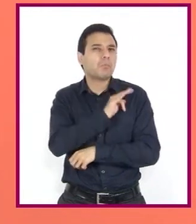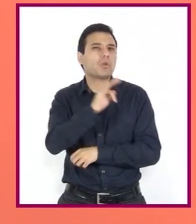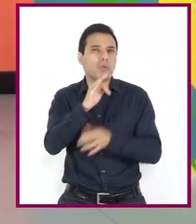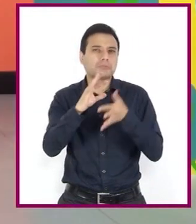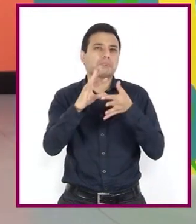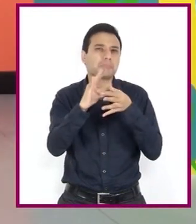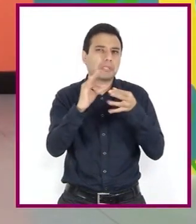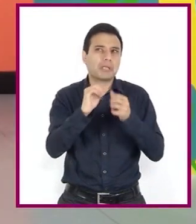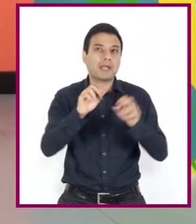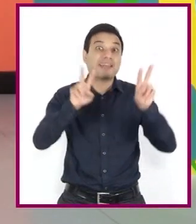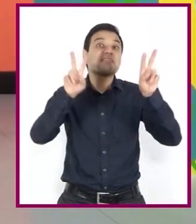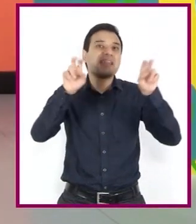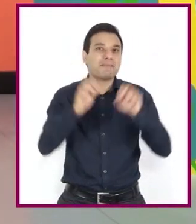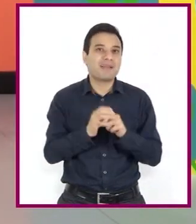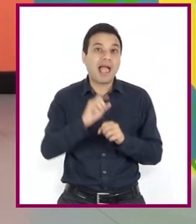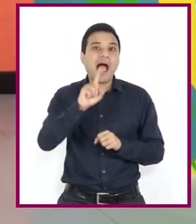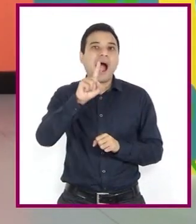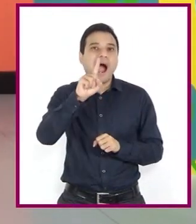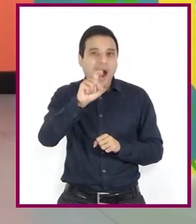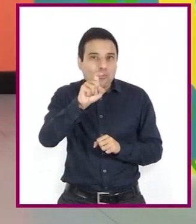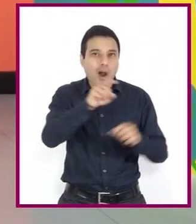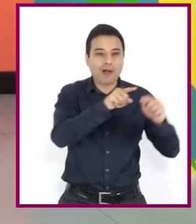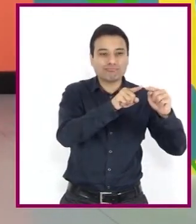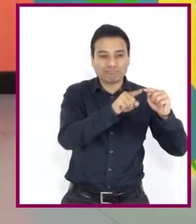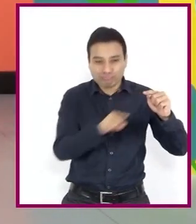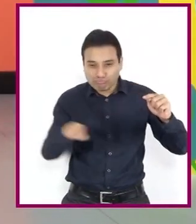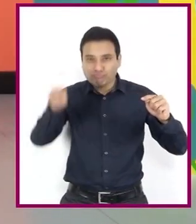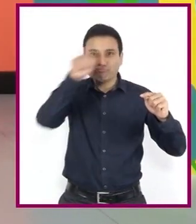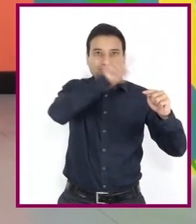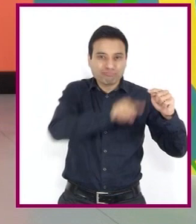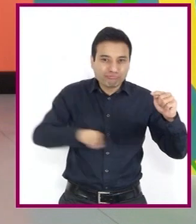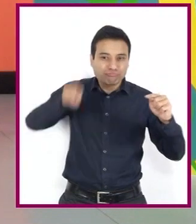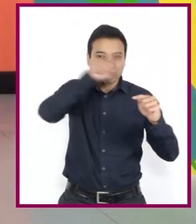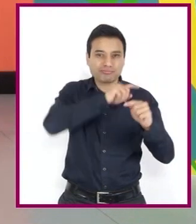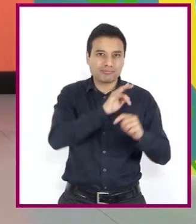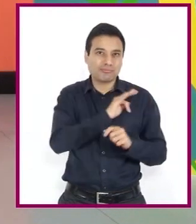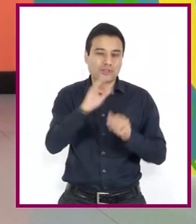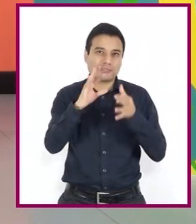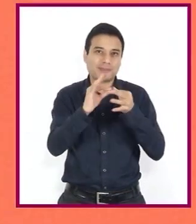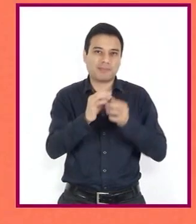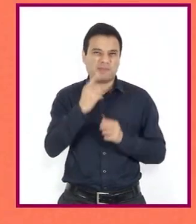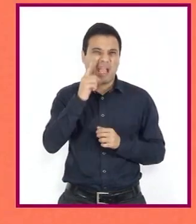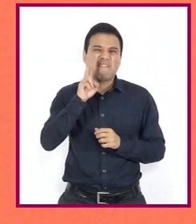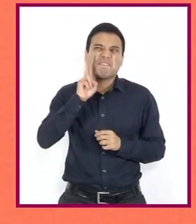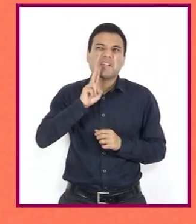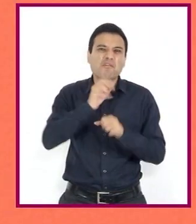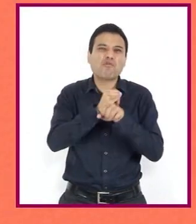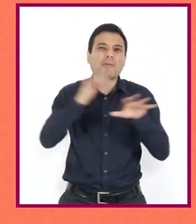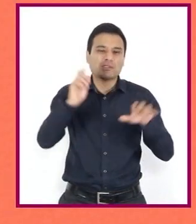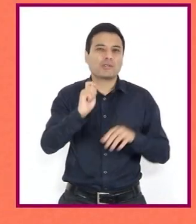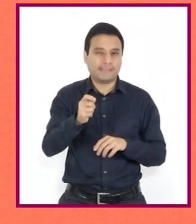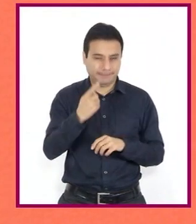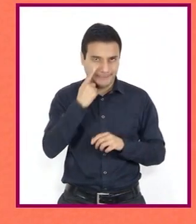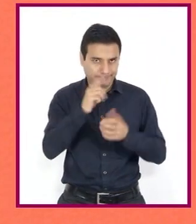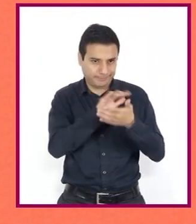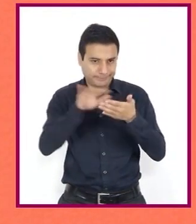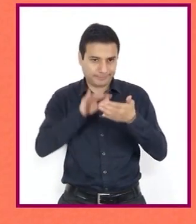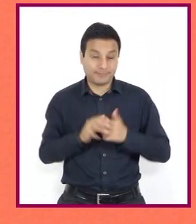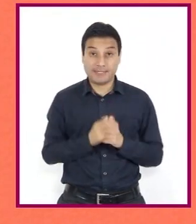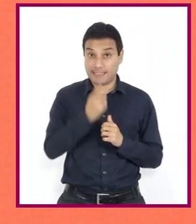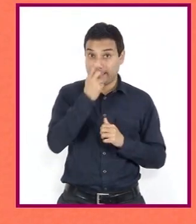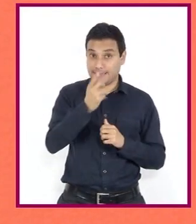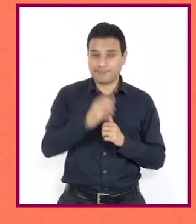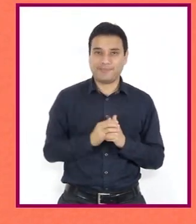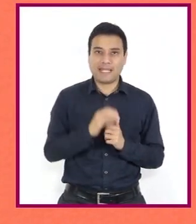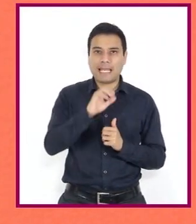agua. Pero mejor leamos la información que viene en la imagen. Dice ecosistema.